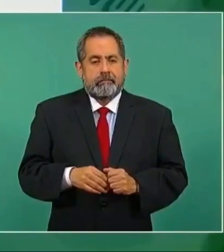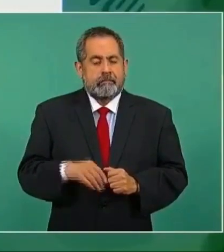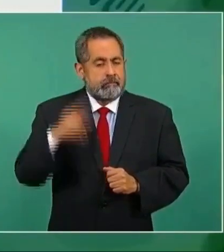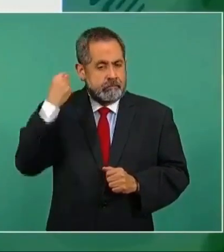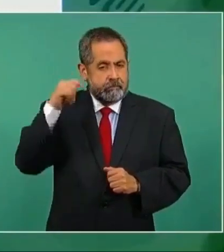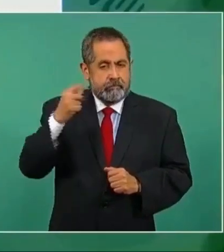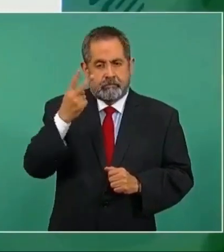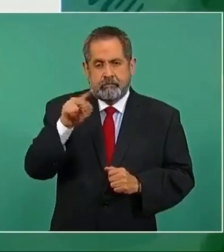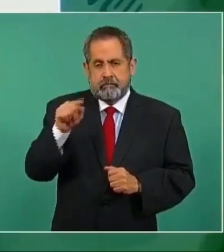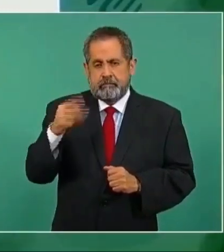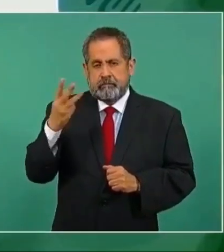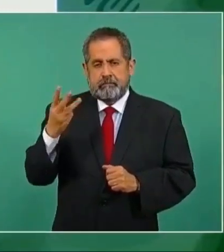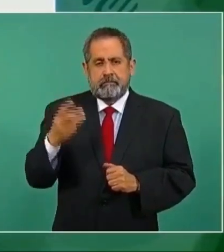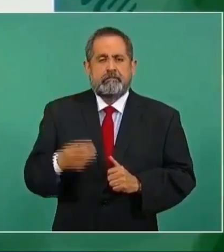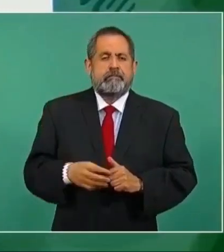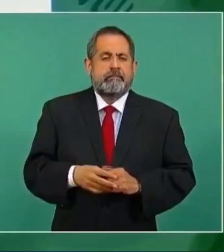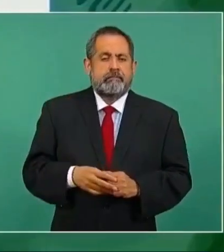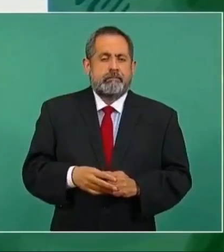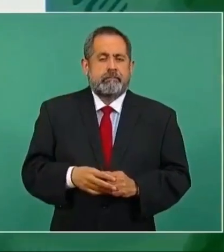Tabasco 2.3.